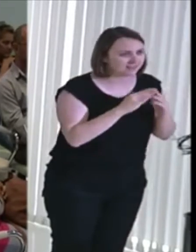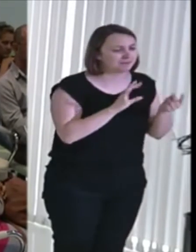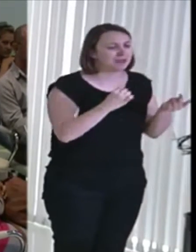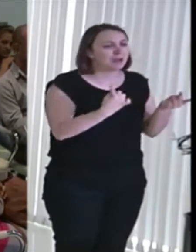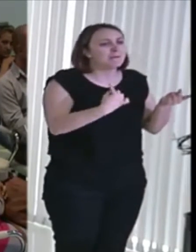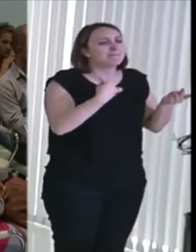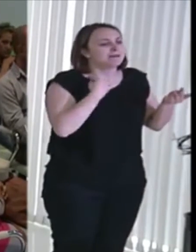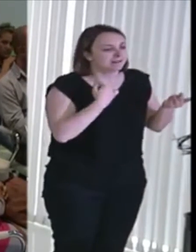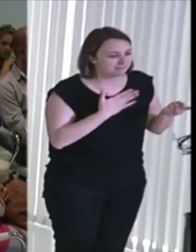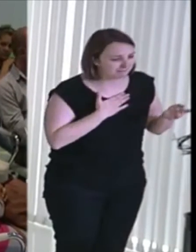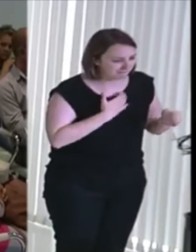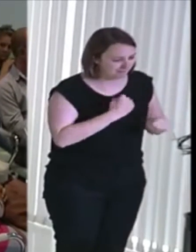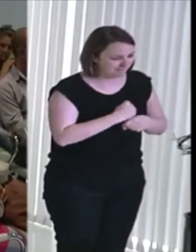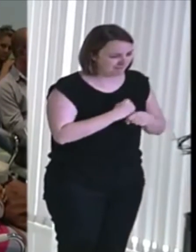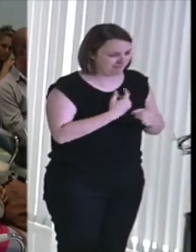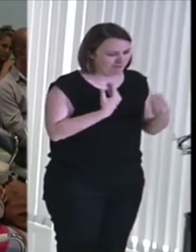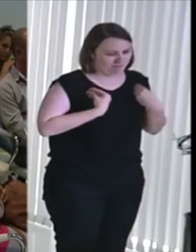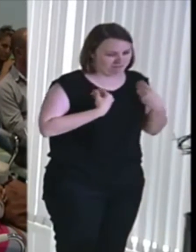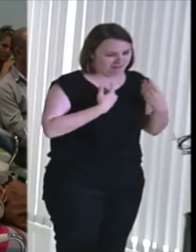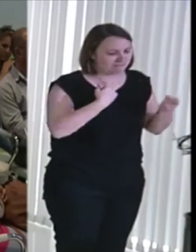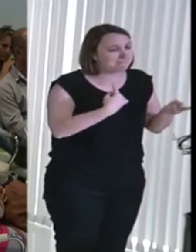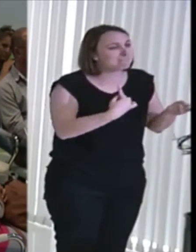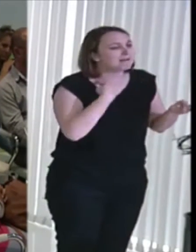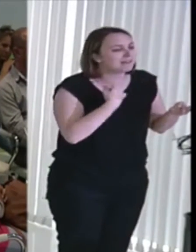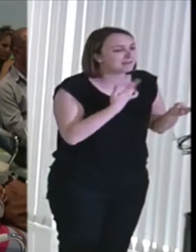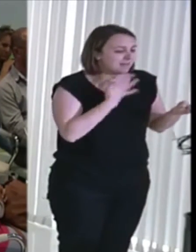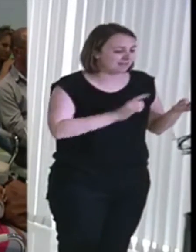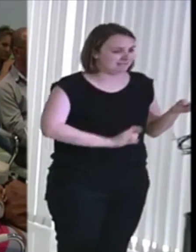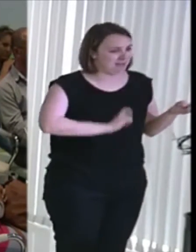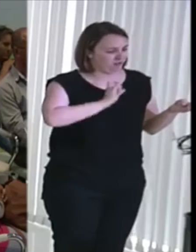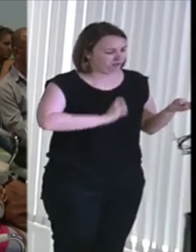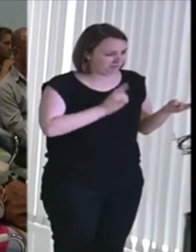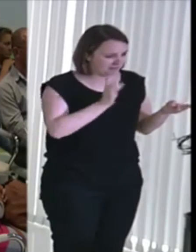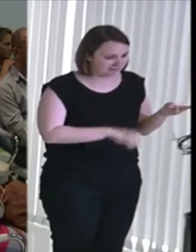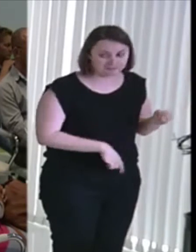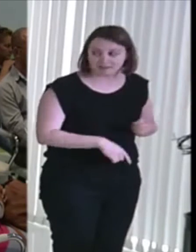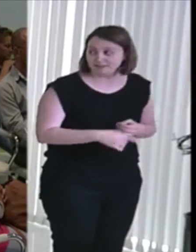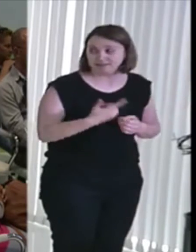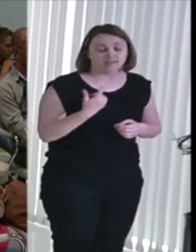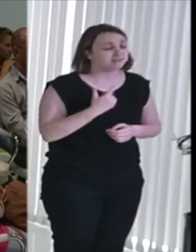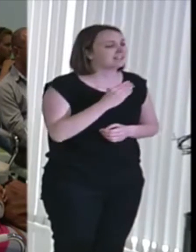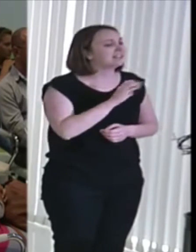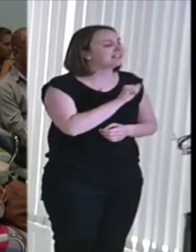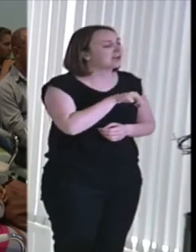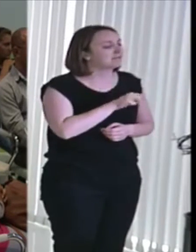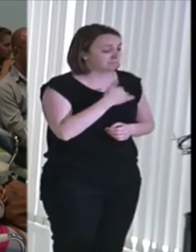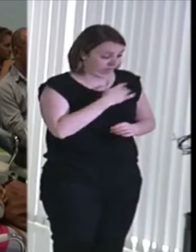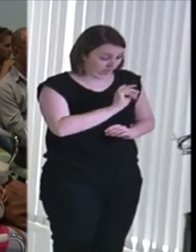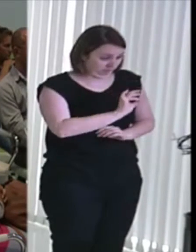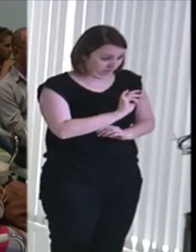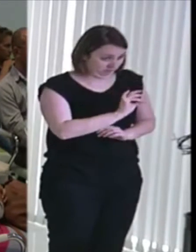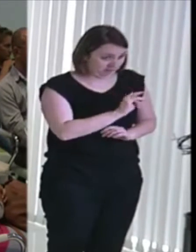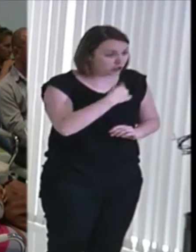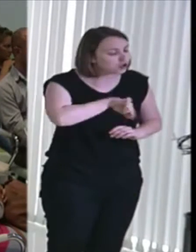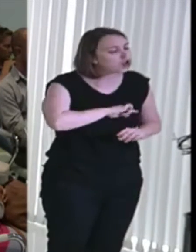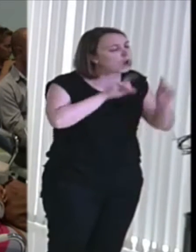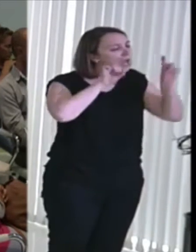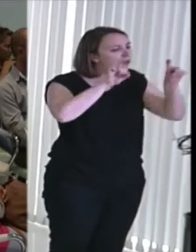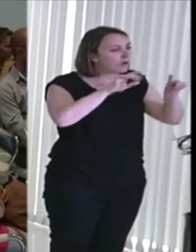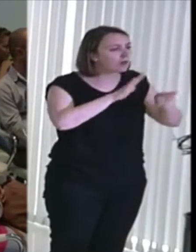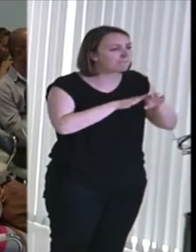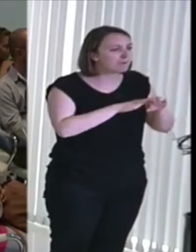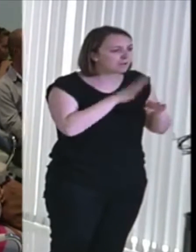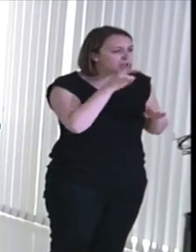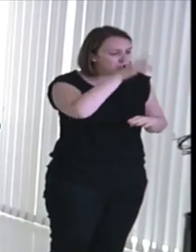mi estatus, perder mi autoestima, ¿no? Al final estamos educados para no afrontar el